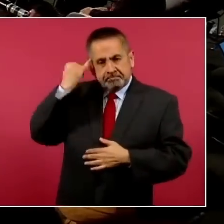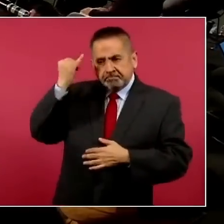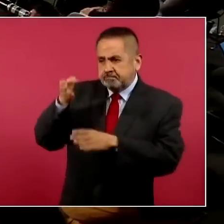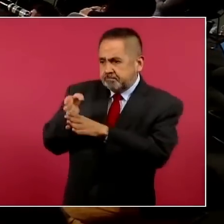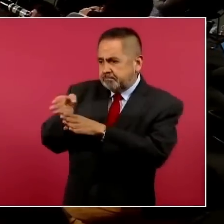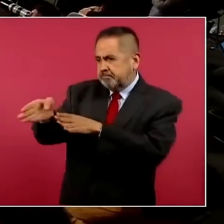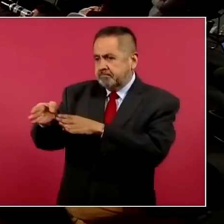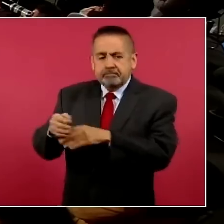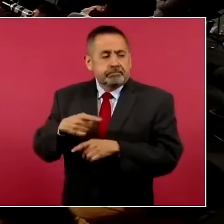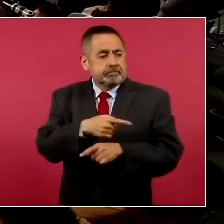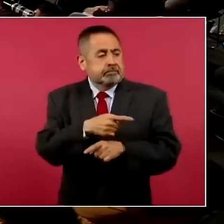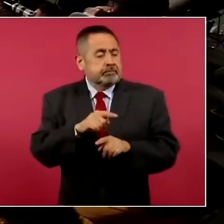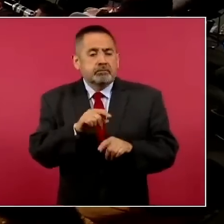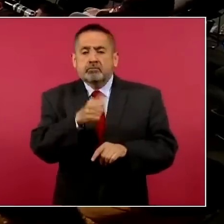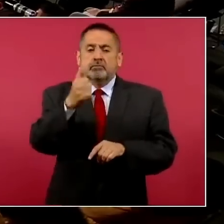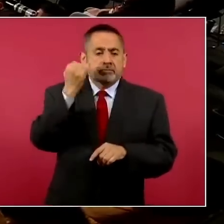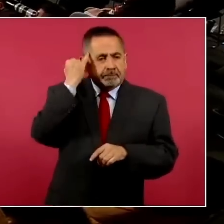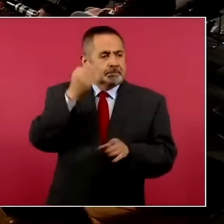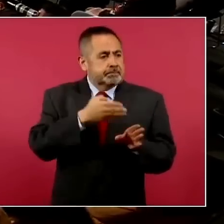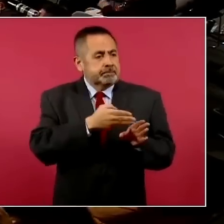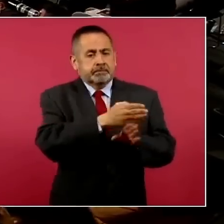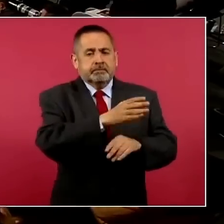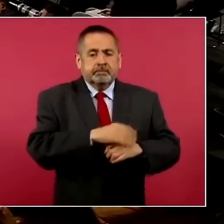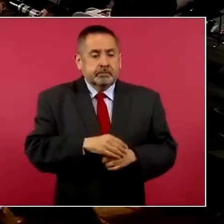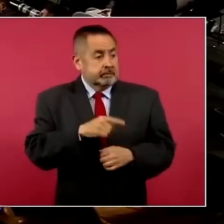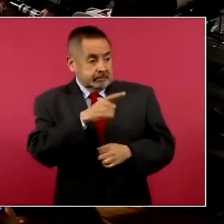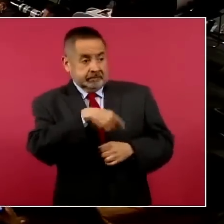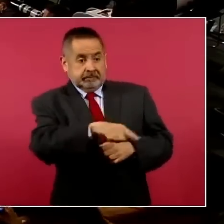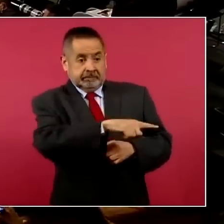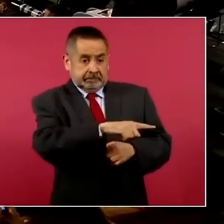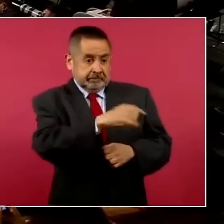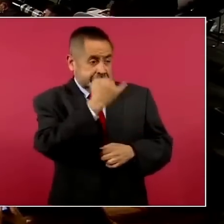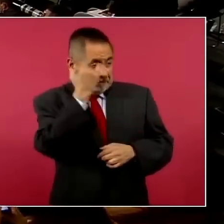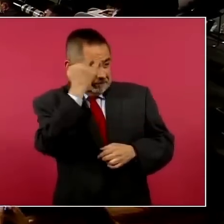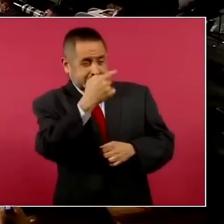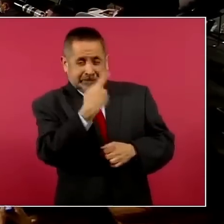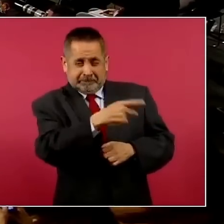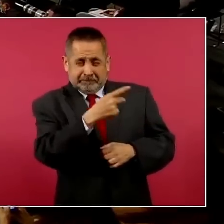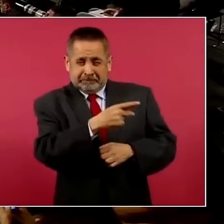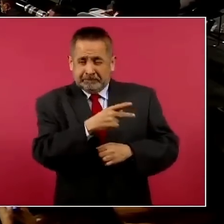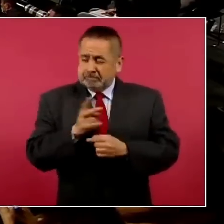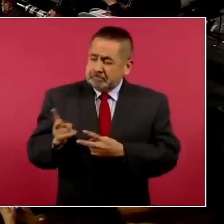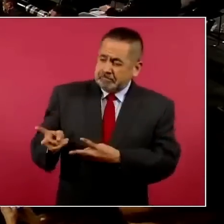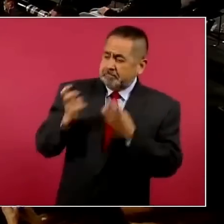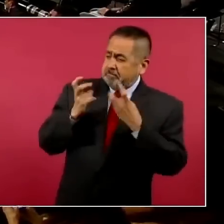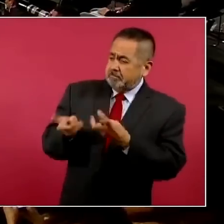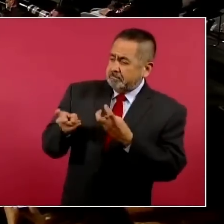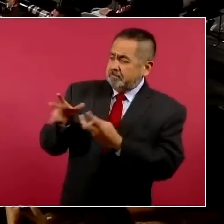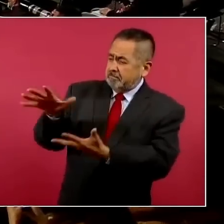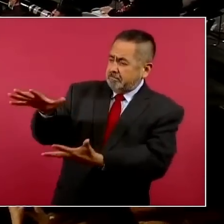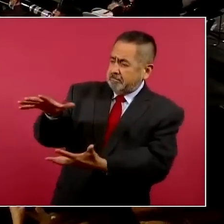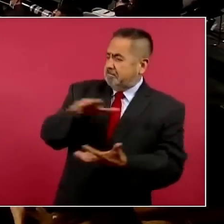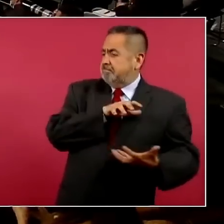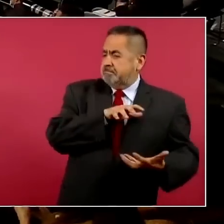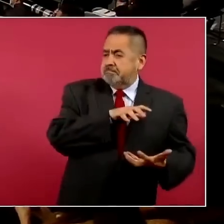Antes era saquear y repartirse el botín.